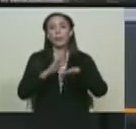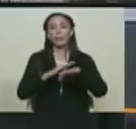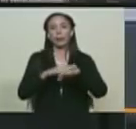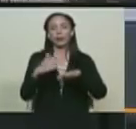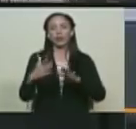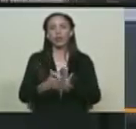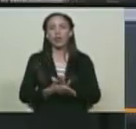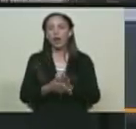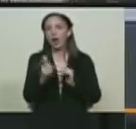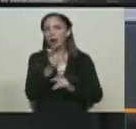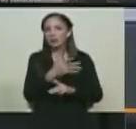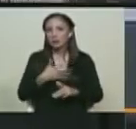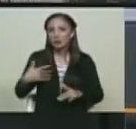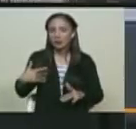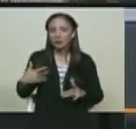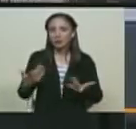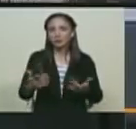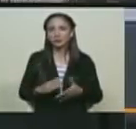dice así?